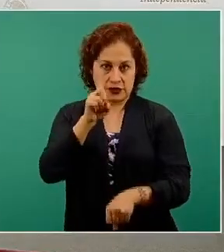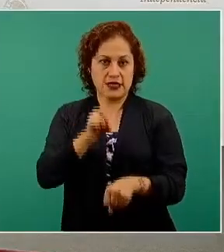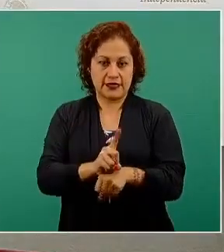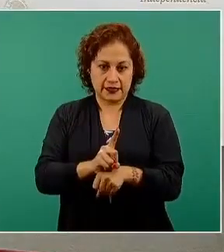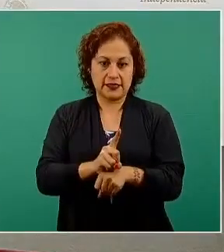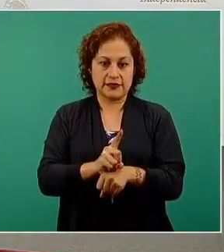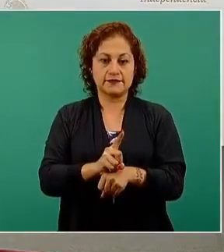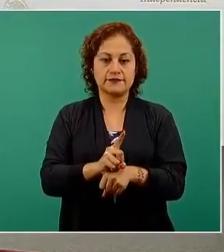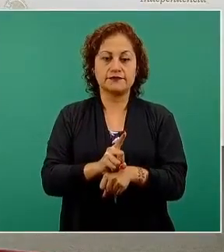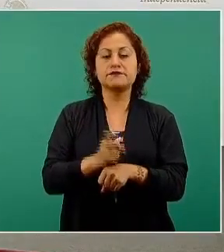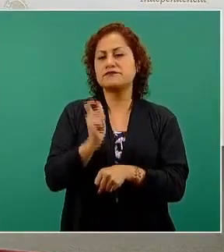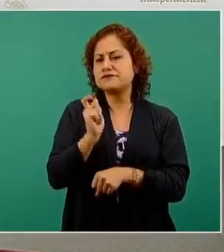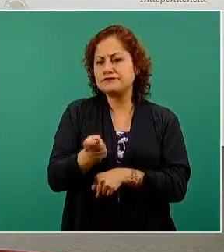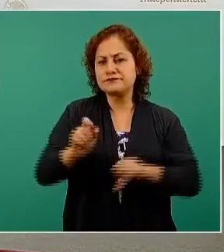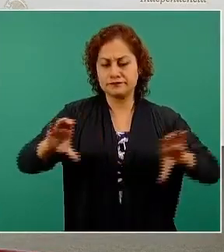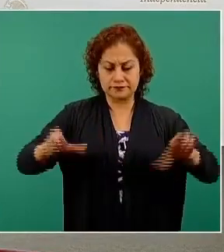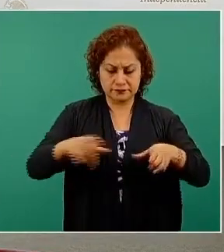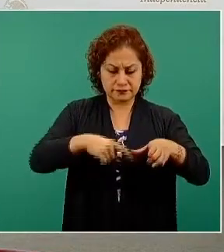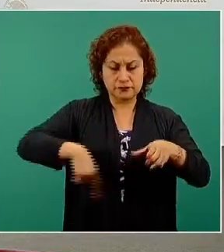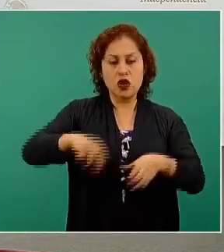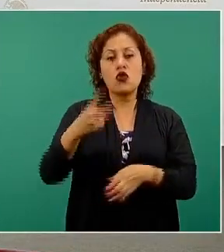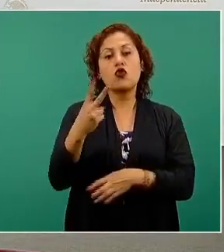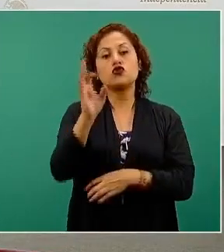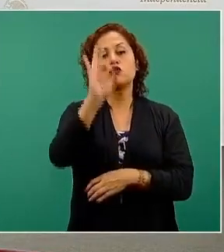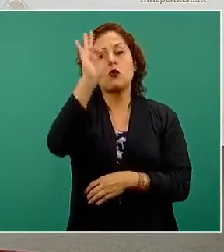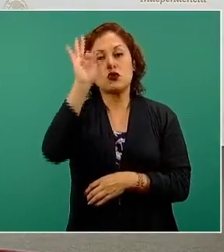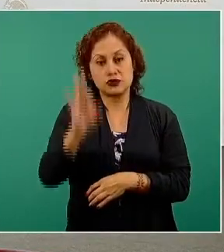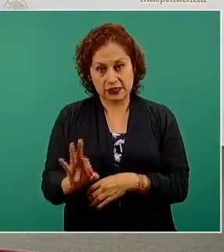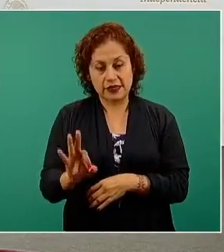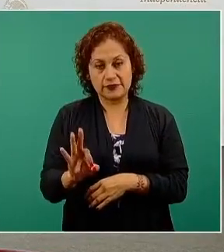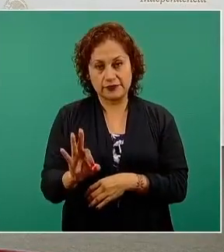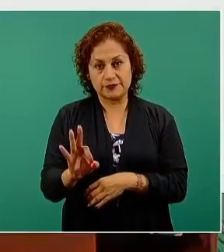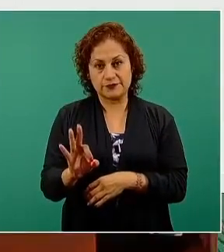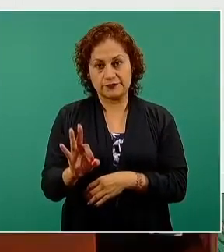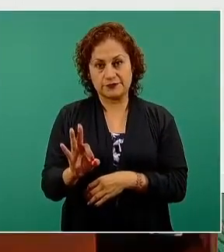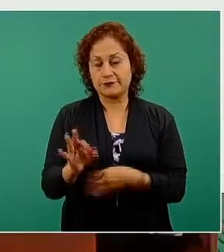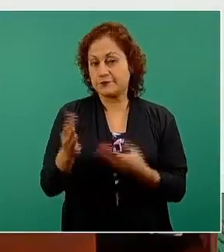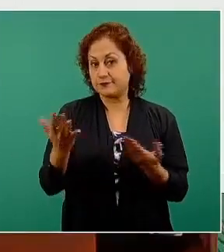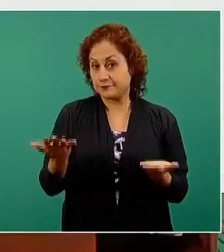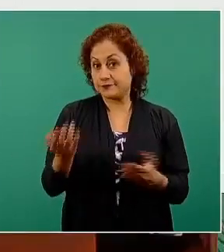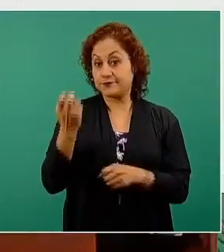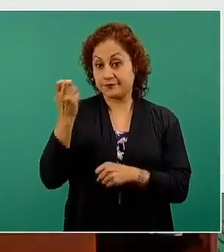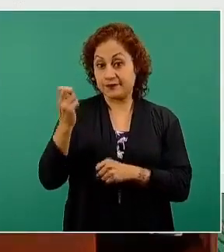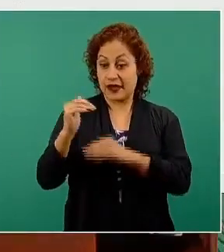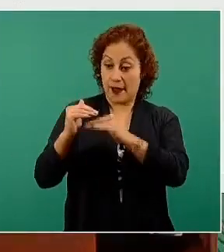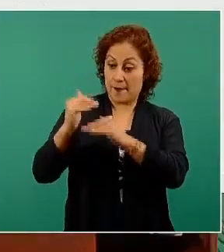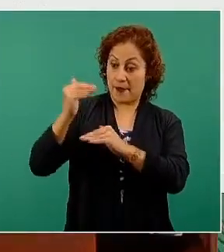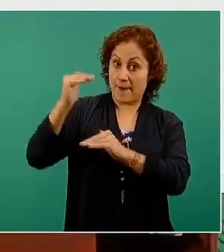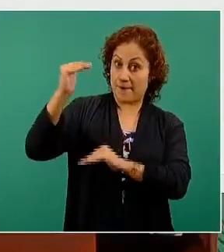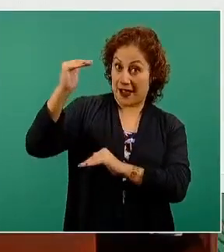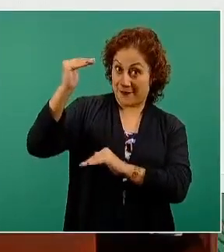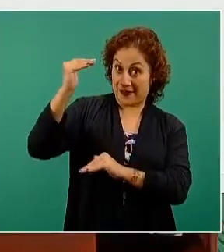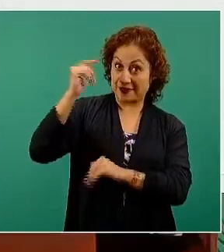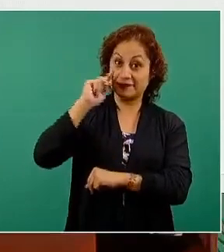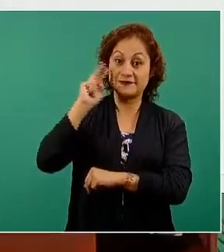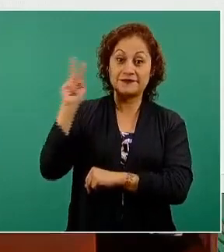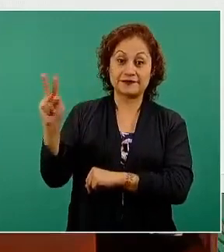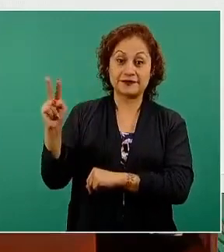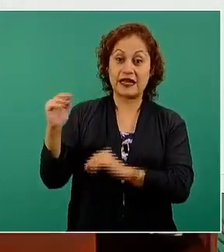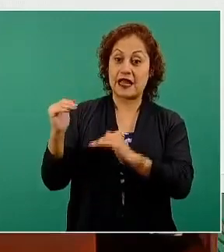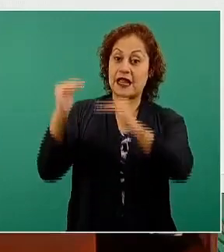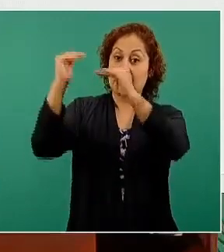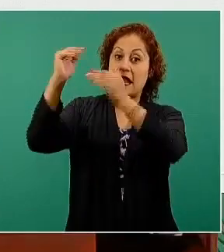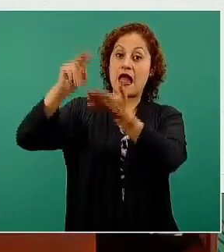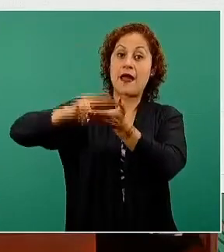el 2% del total, y cada vez esta diferencia va siendo más importante entre lo que se considera